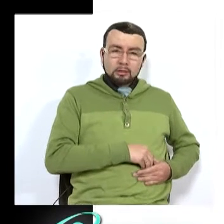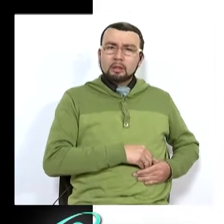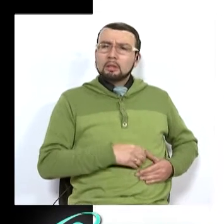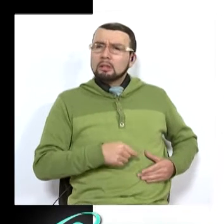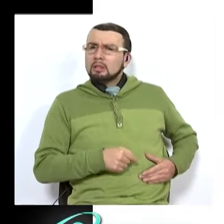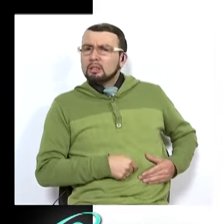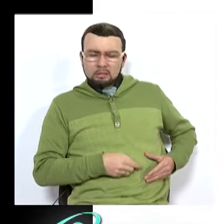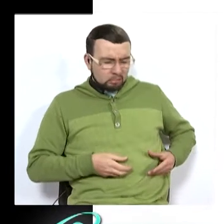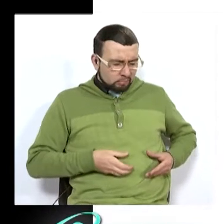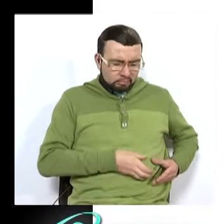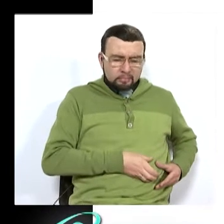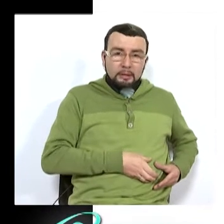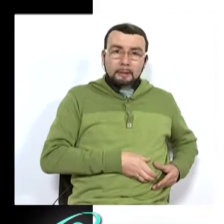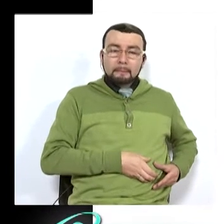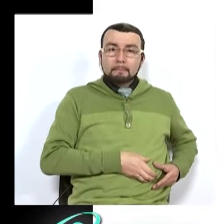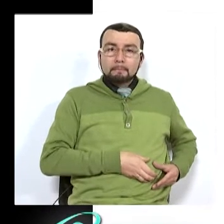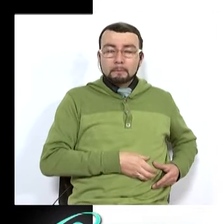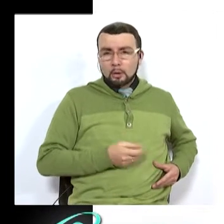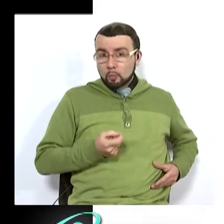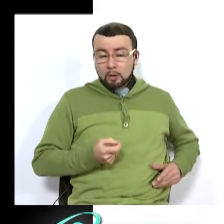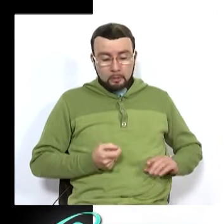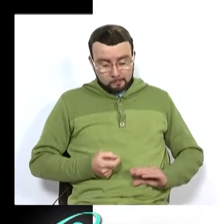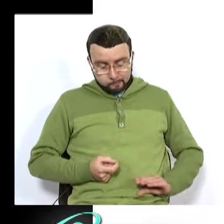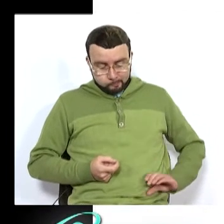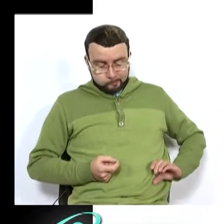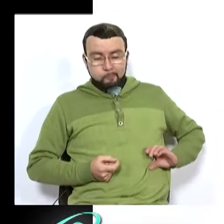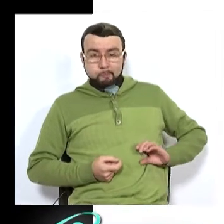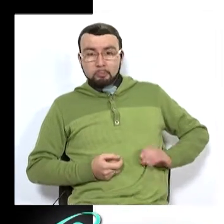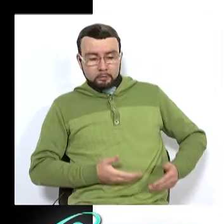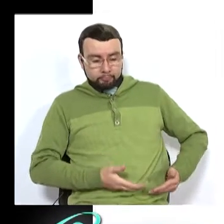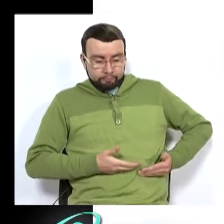encontramos parte del colon descendente,